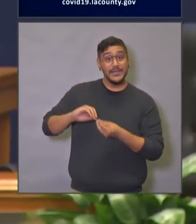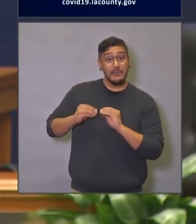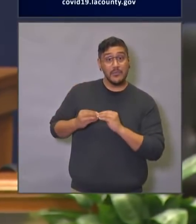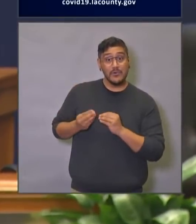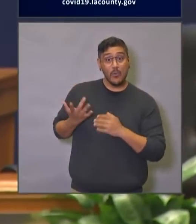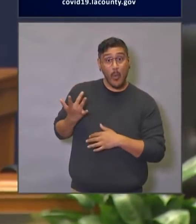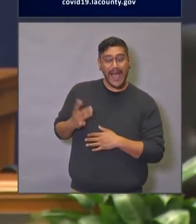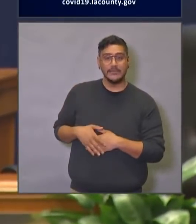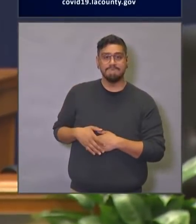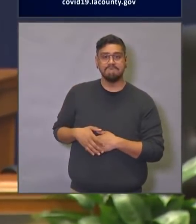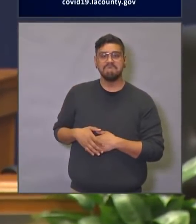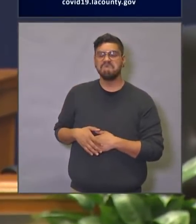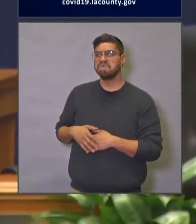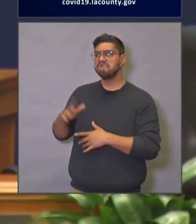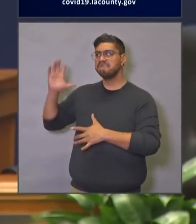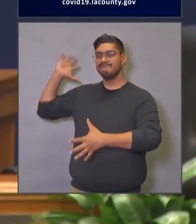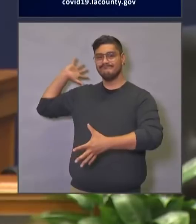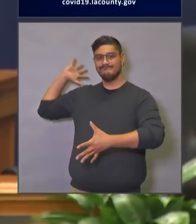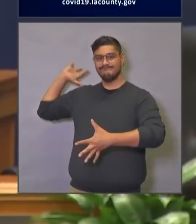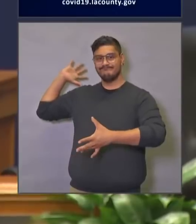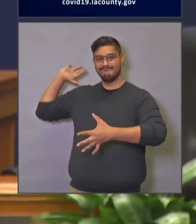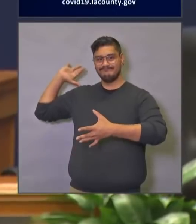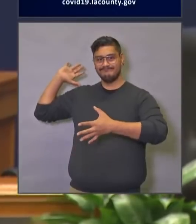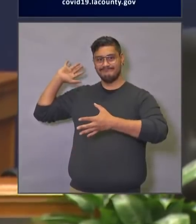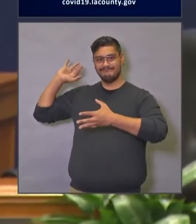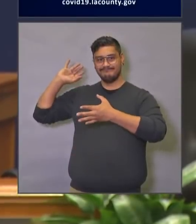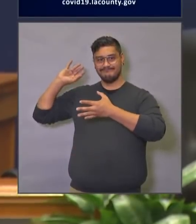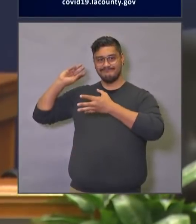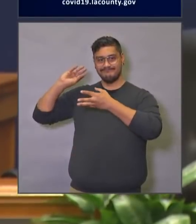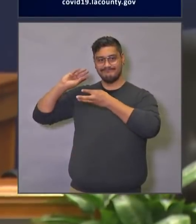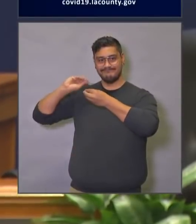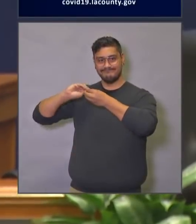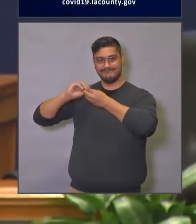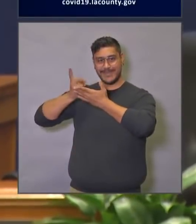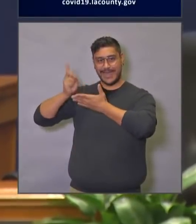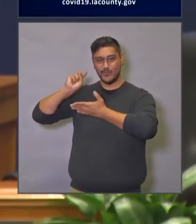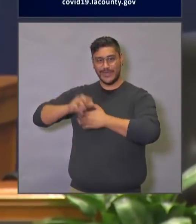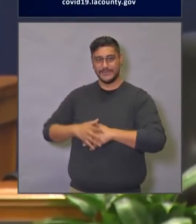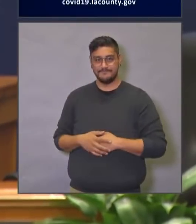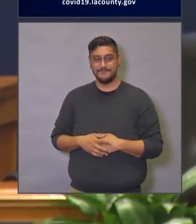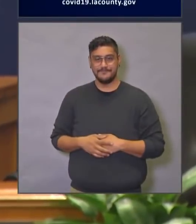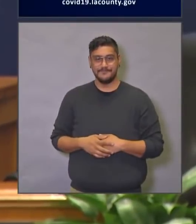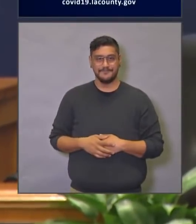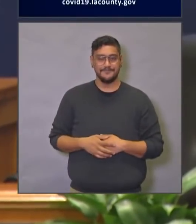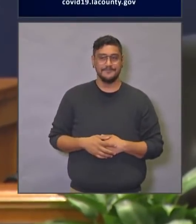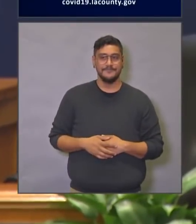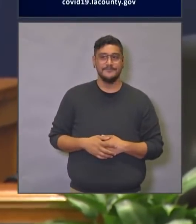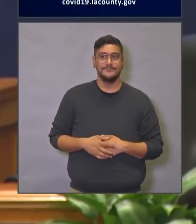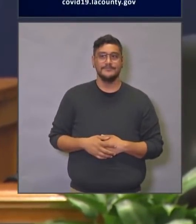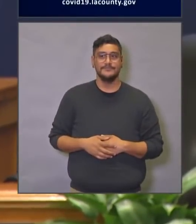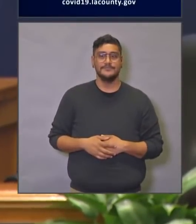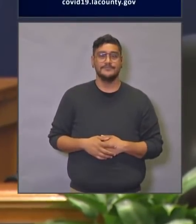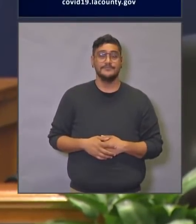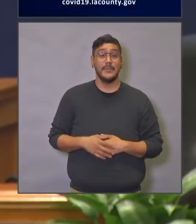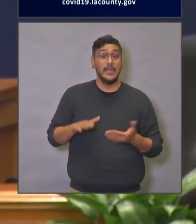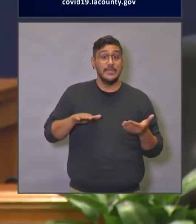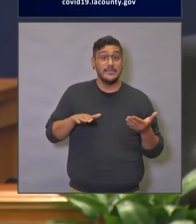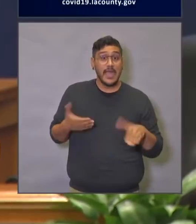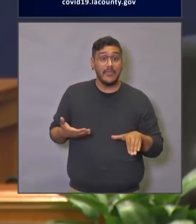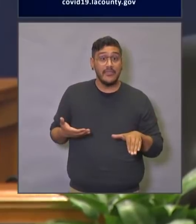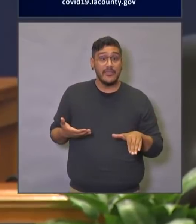incorporan datos atrasados del último miércoles, jueves y domingo. Los fallecimientos son altos ya que hubieron